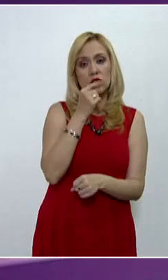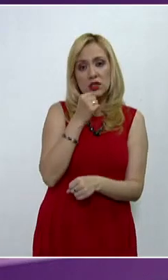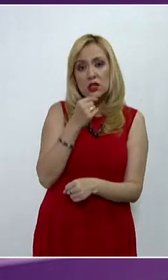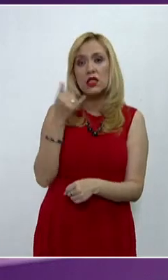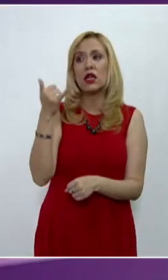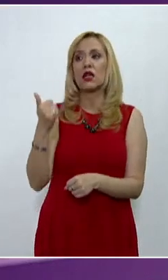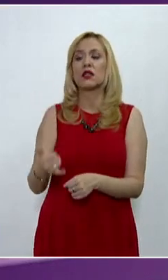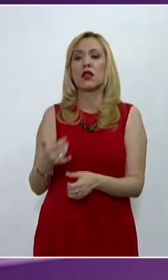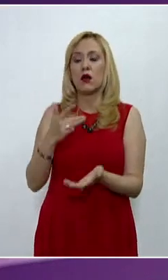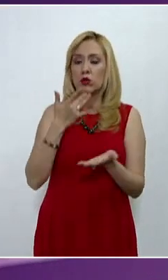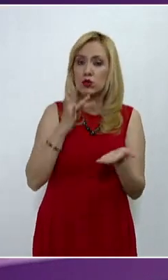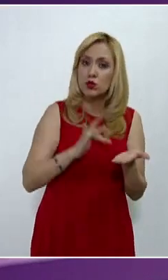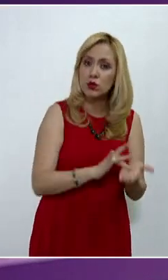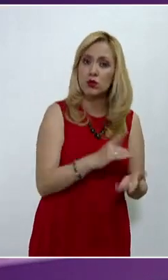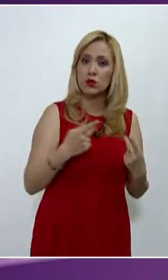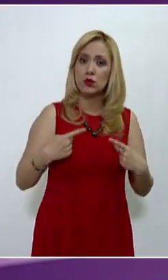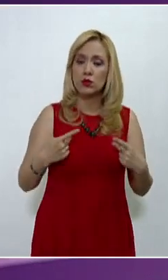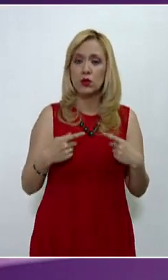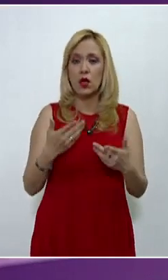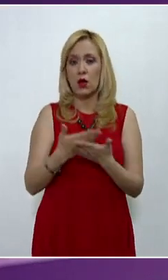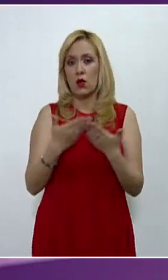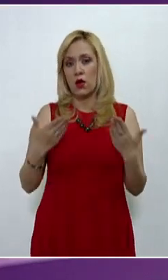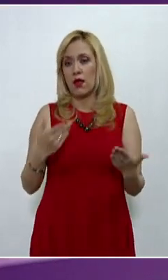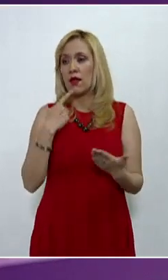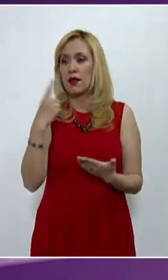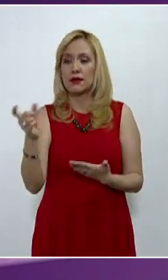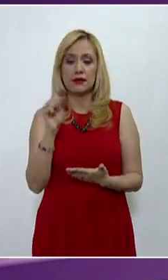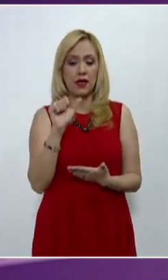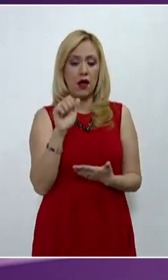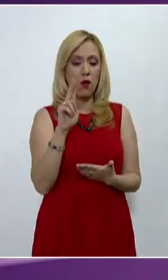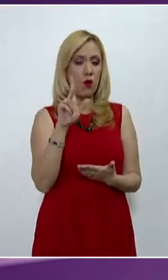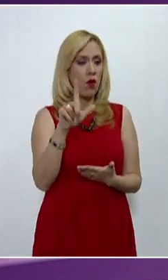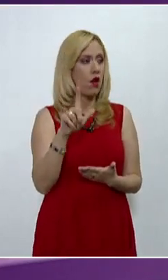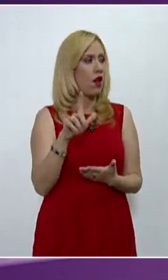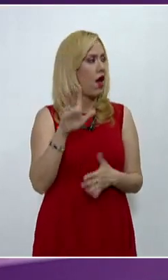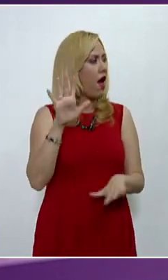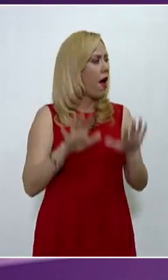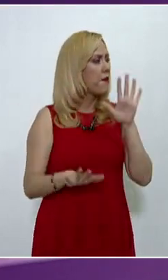muchas ocasiones, recuperando lo que decía Saúl, se queda la